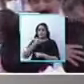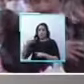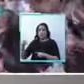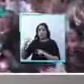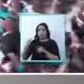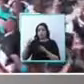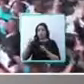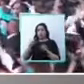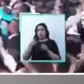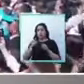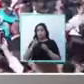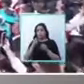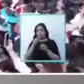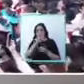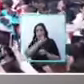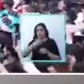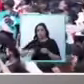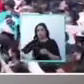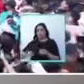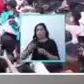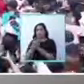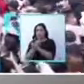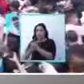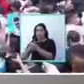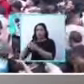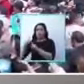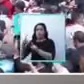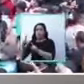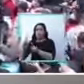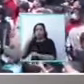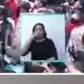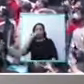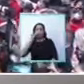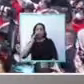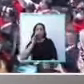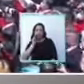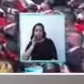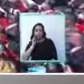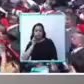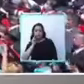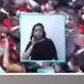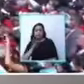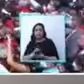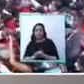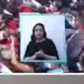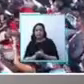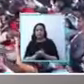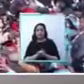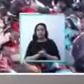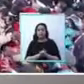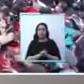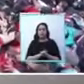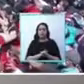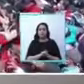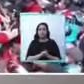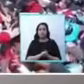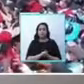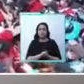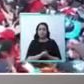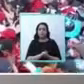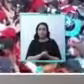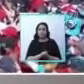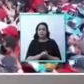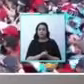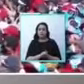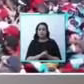que se han desmarcado de el esquema ideal de la propuesta de un proyecto político alternativo. Me parece